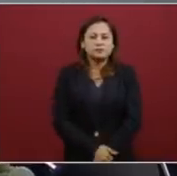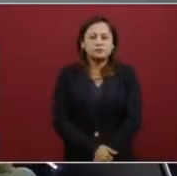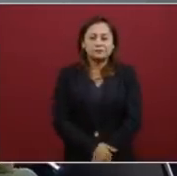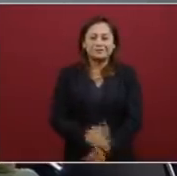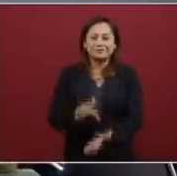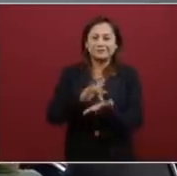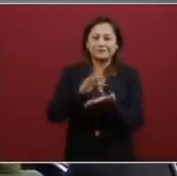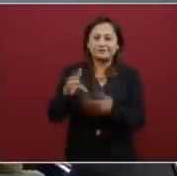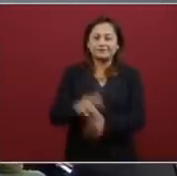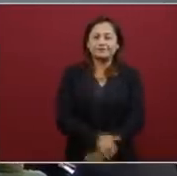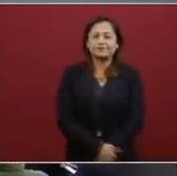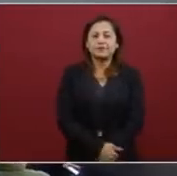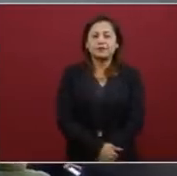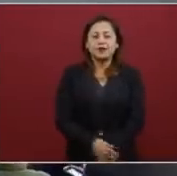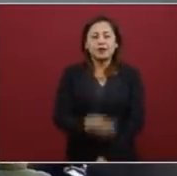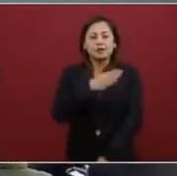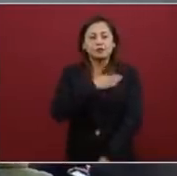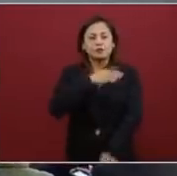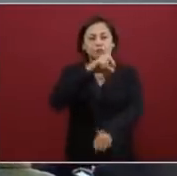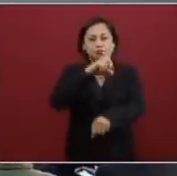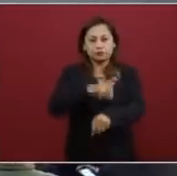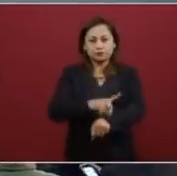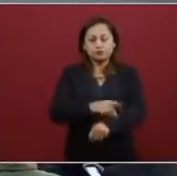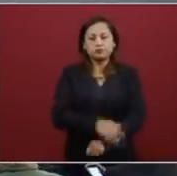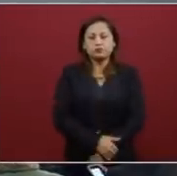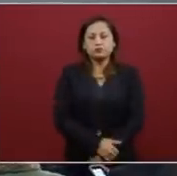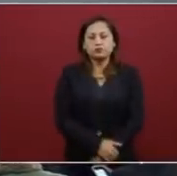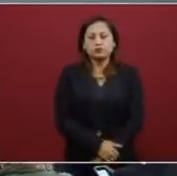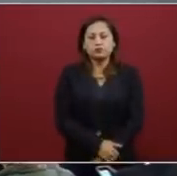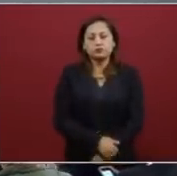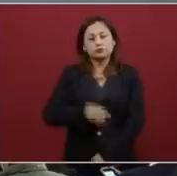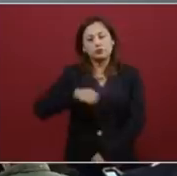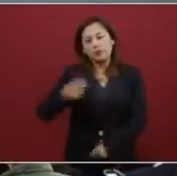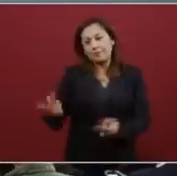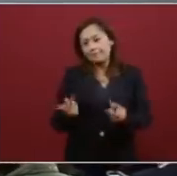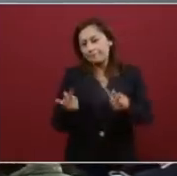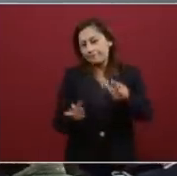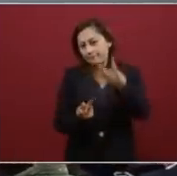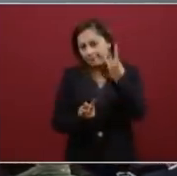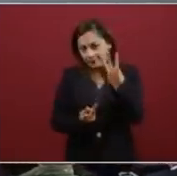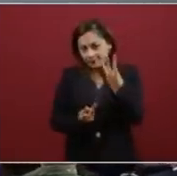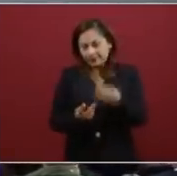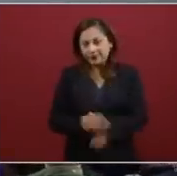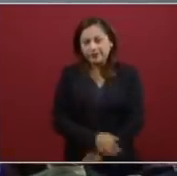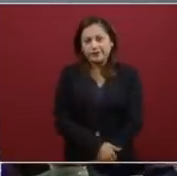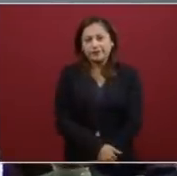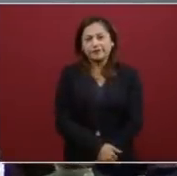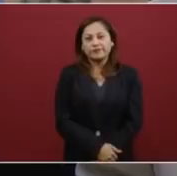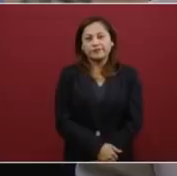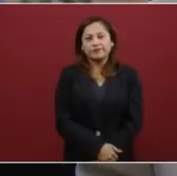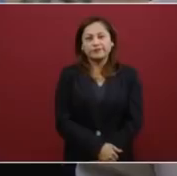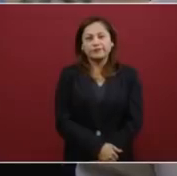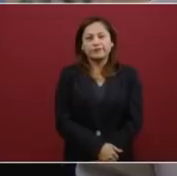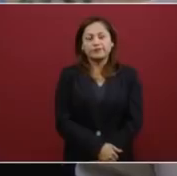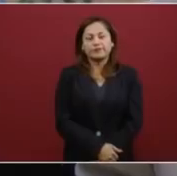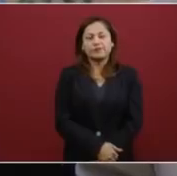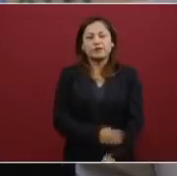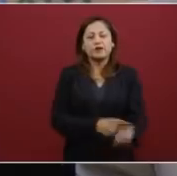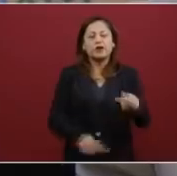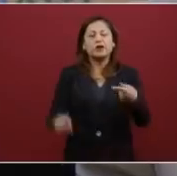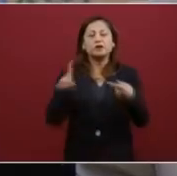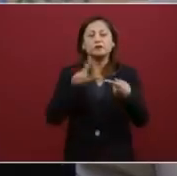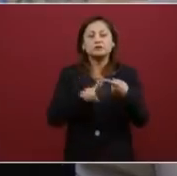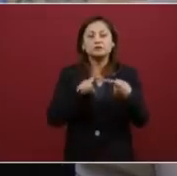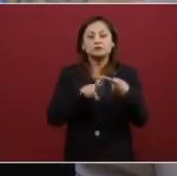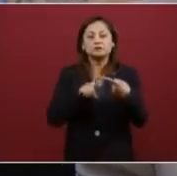Gracias. Buenos días. Hacerle tres preguntas, señor presidente. La primera es, usted